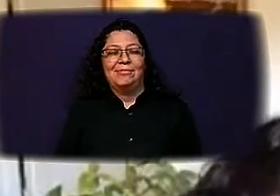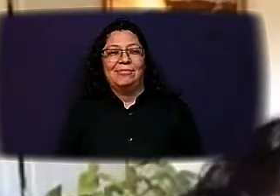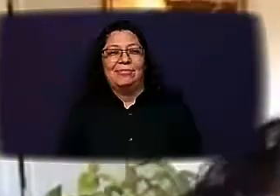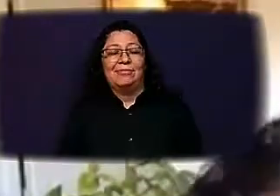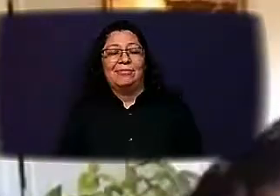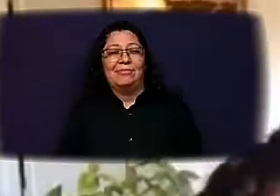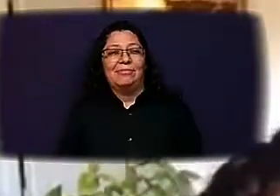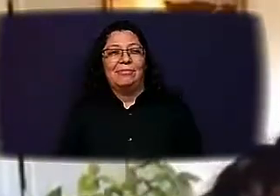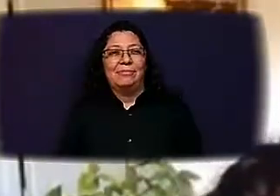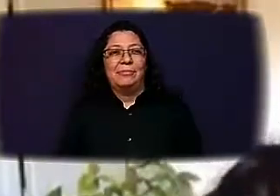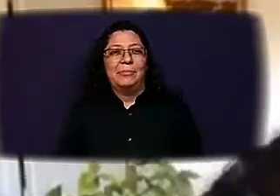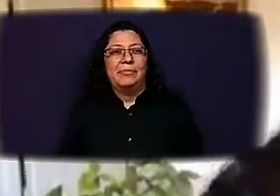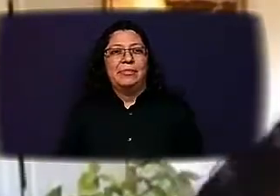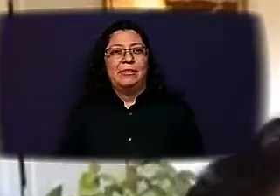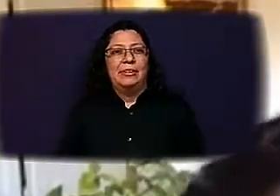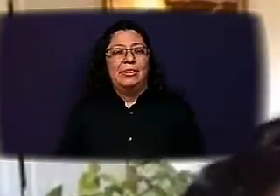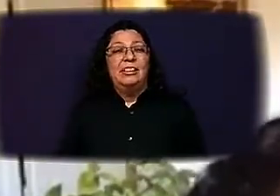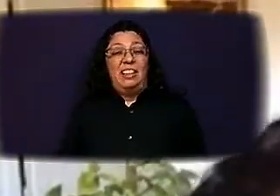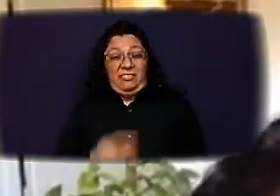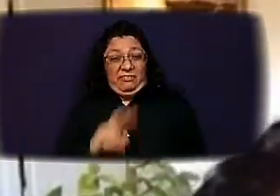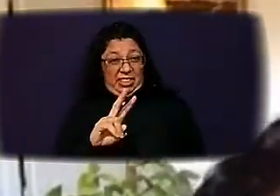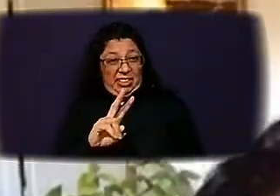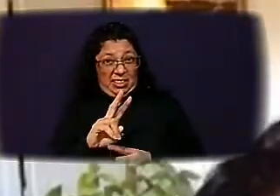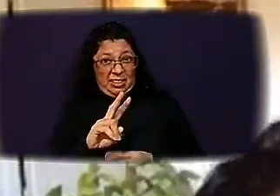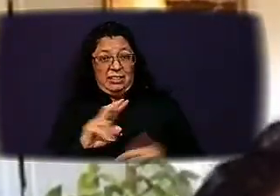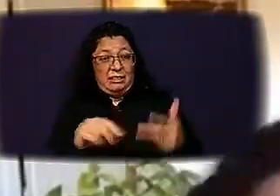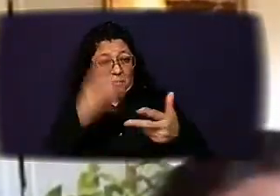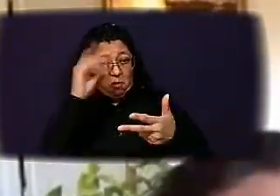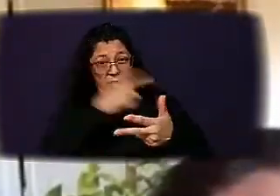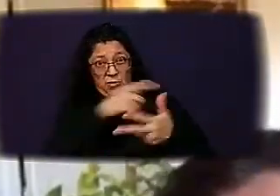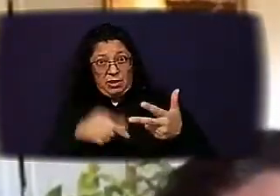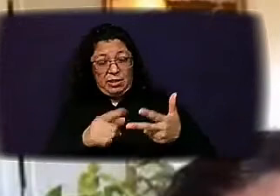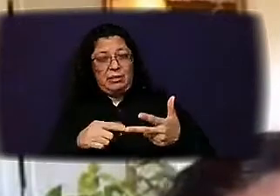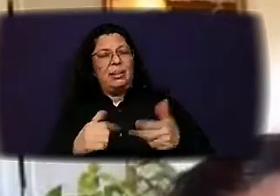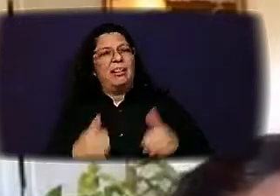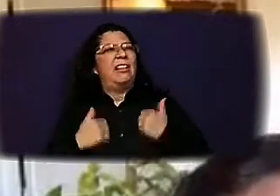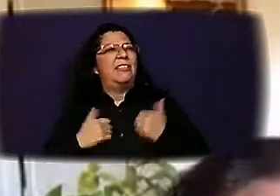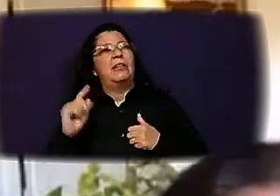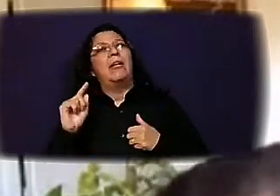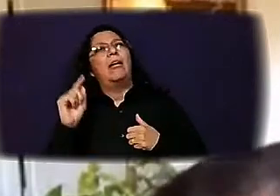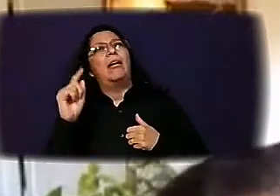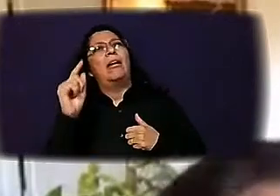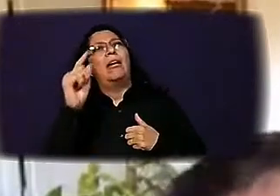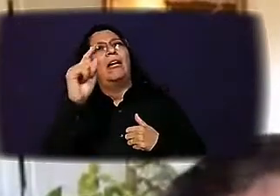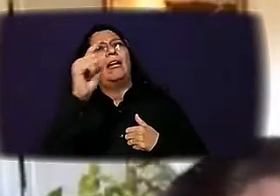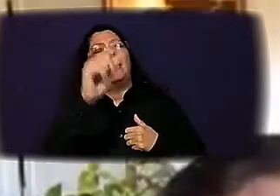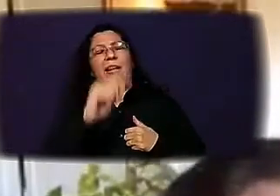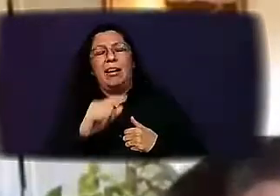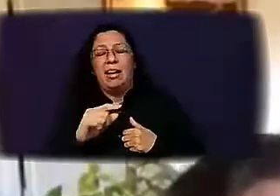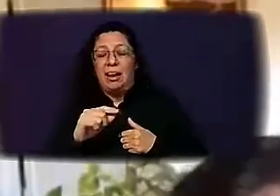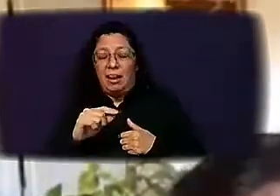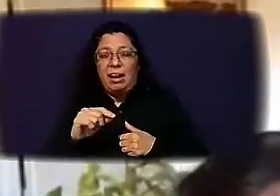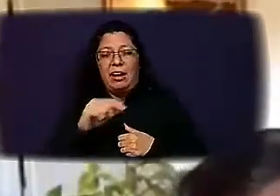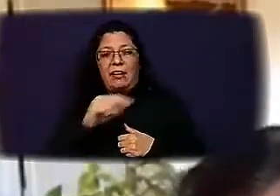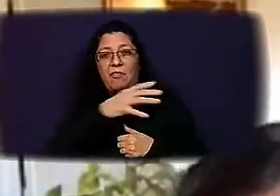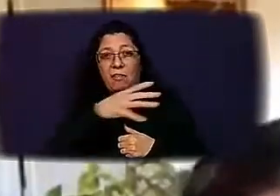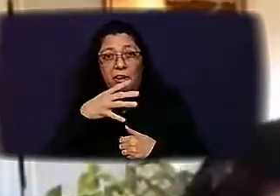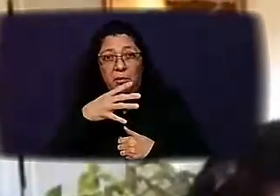Antes, Vi y sus tres niños vivían en la granja de South Central